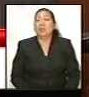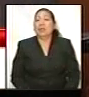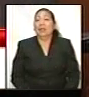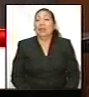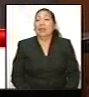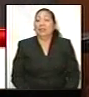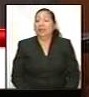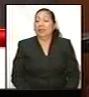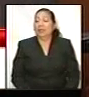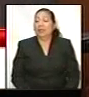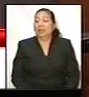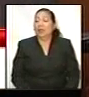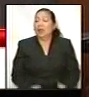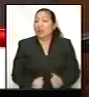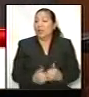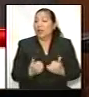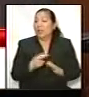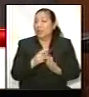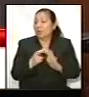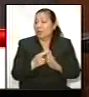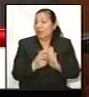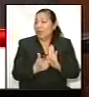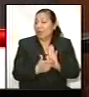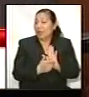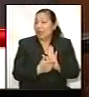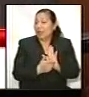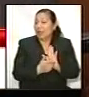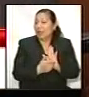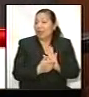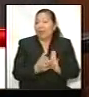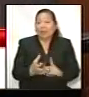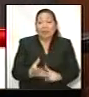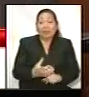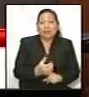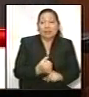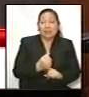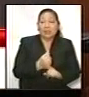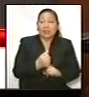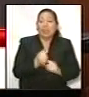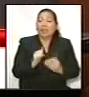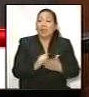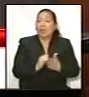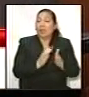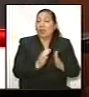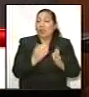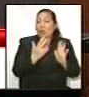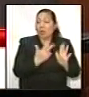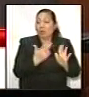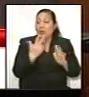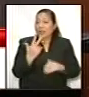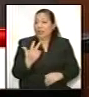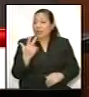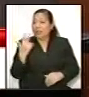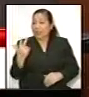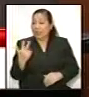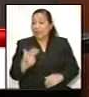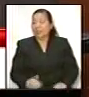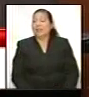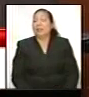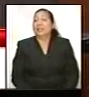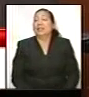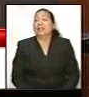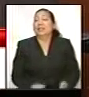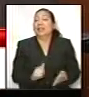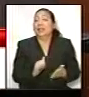están con este proyecto de ley simplemente acogiéndose a lo que la decisión 833 de la comunidad andina y lo